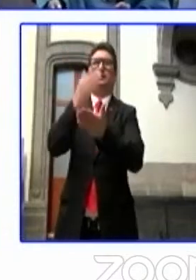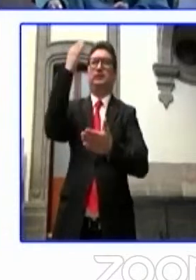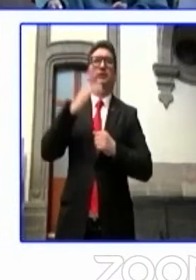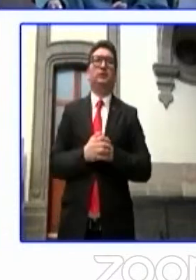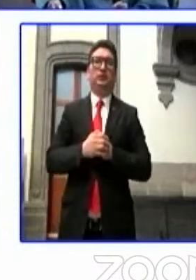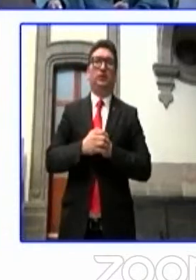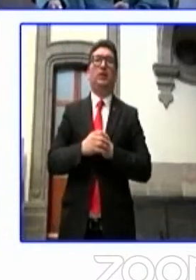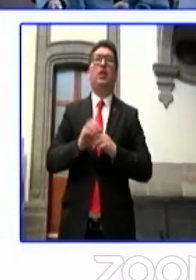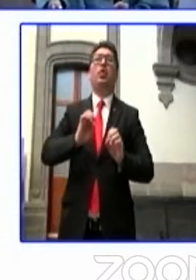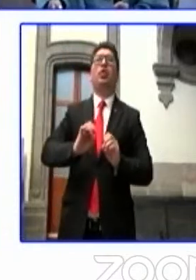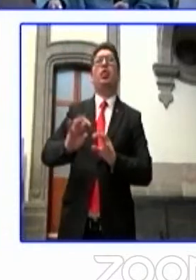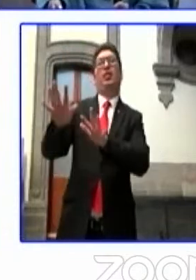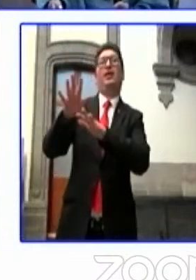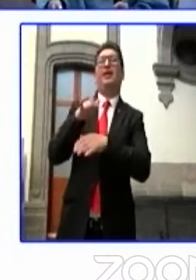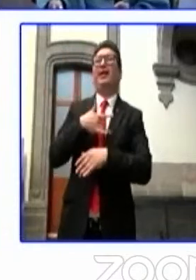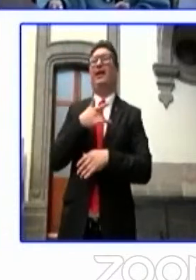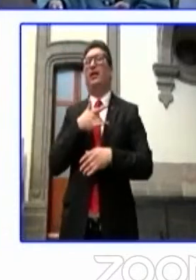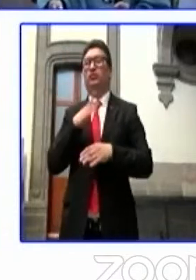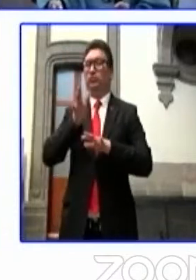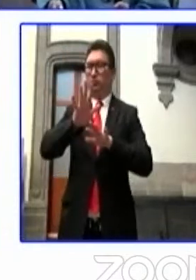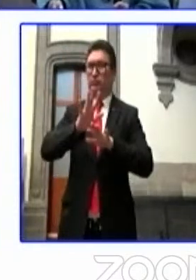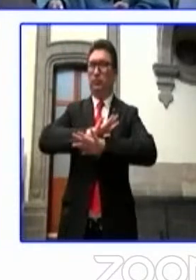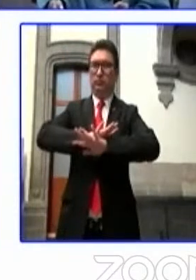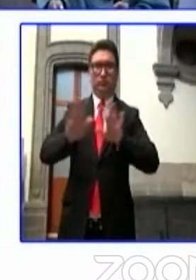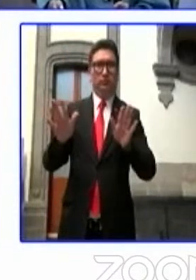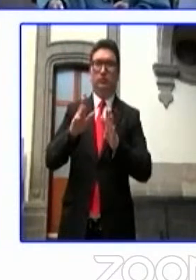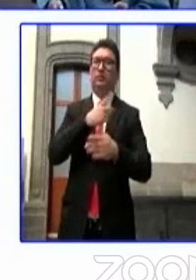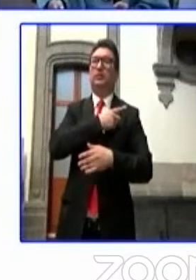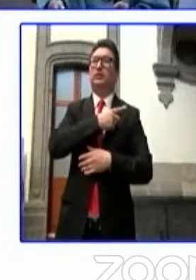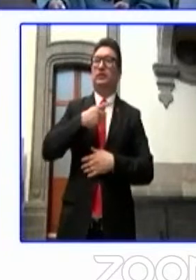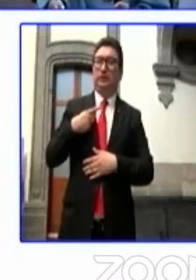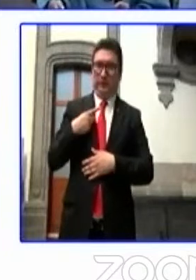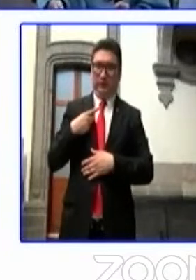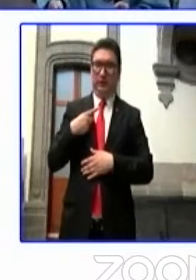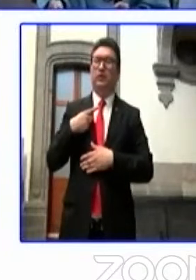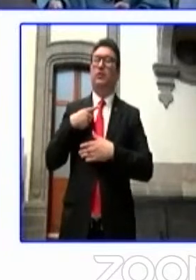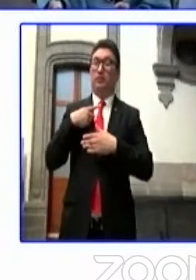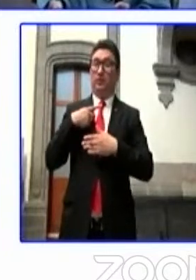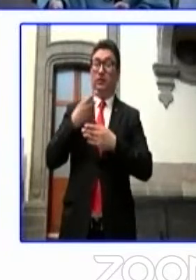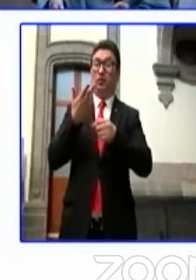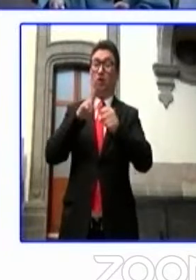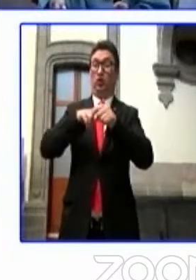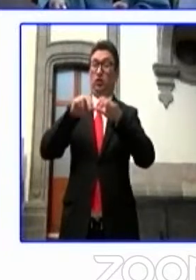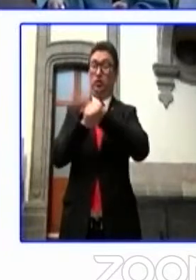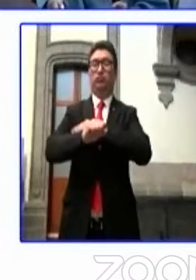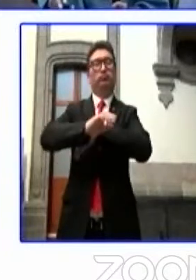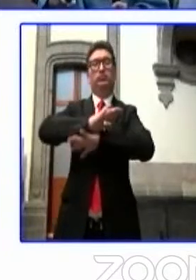concesión graciosa por parte de los estados. Es un deber de poner fin a la institucionalización.